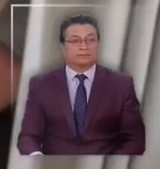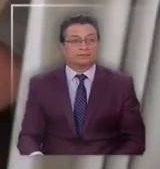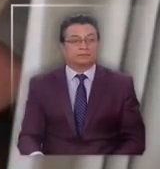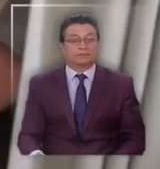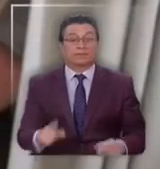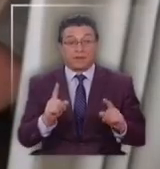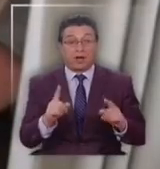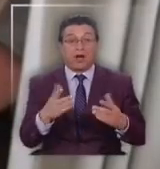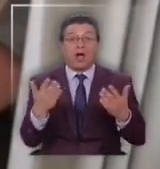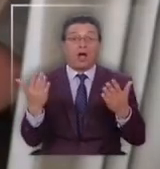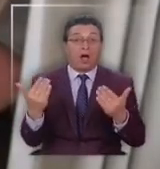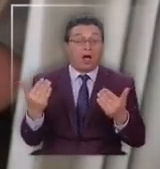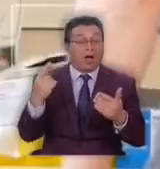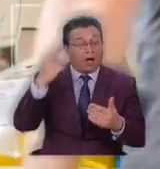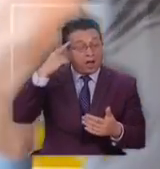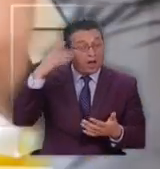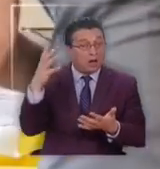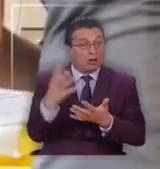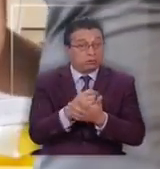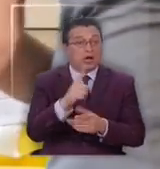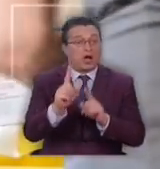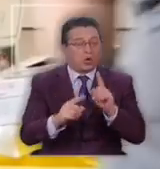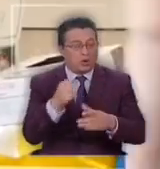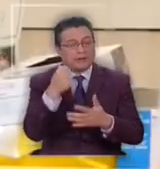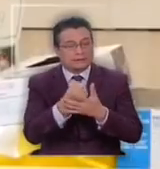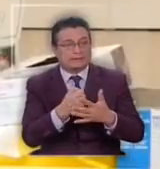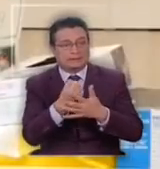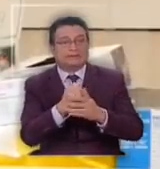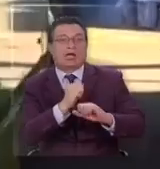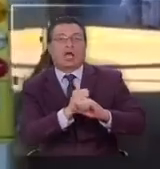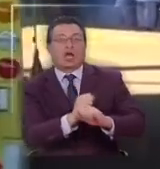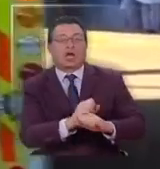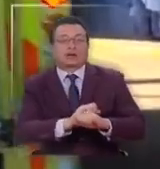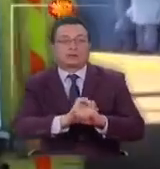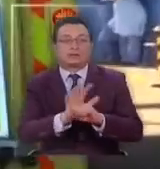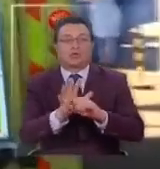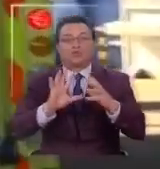Una luz de esperanza para los pacientes que siguen luchando contra el COVID-19 en